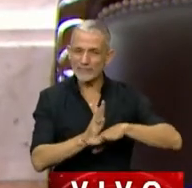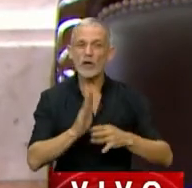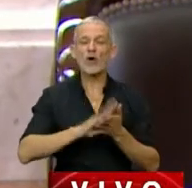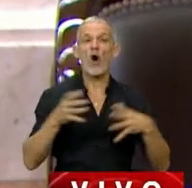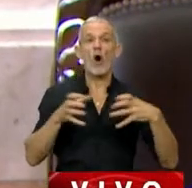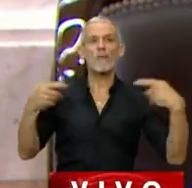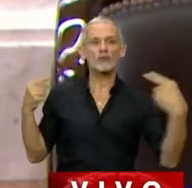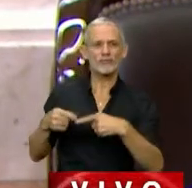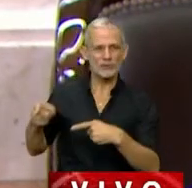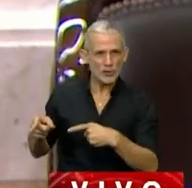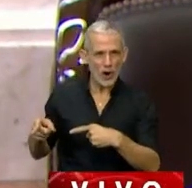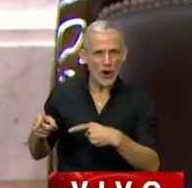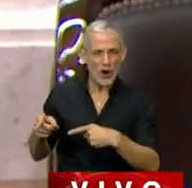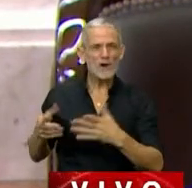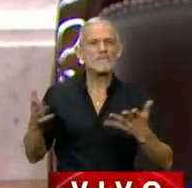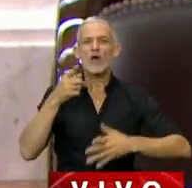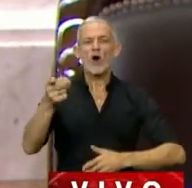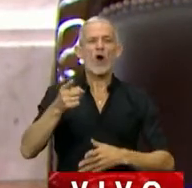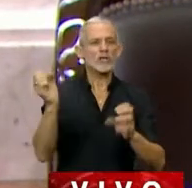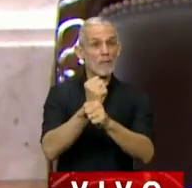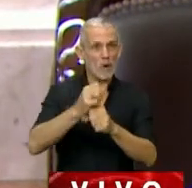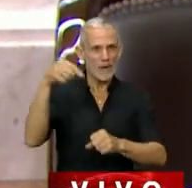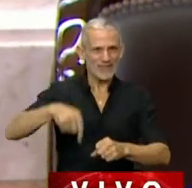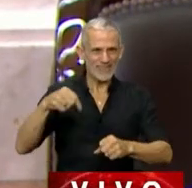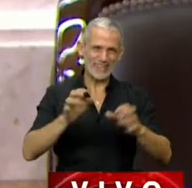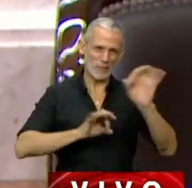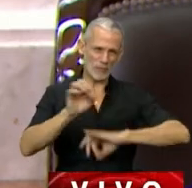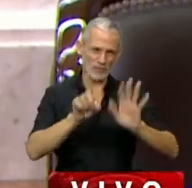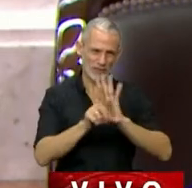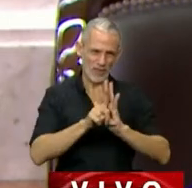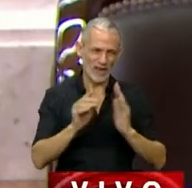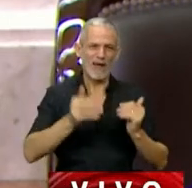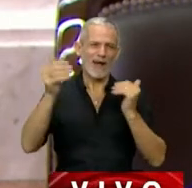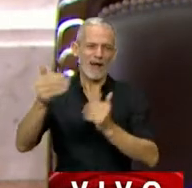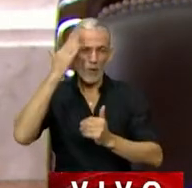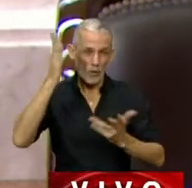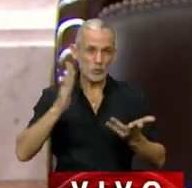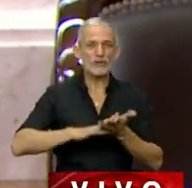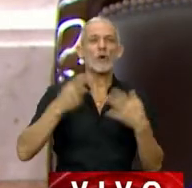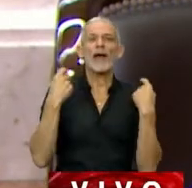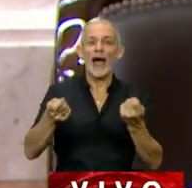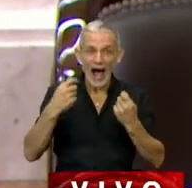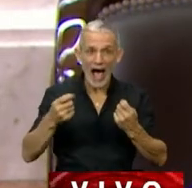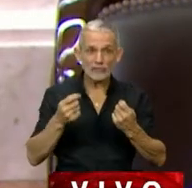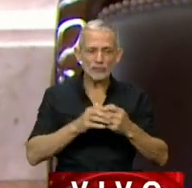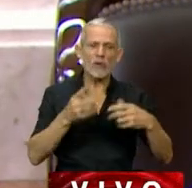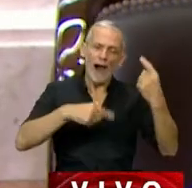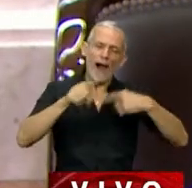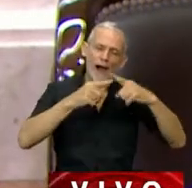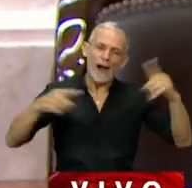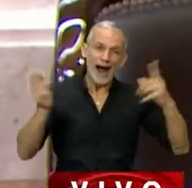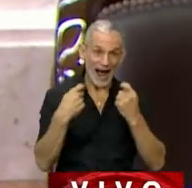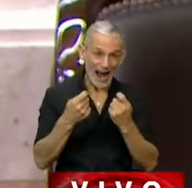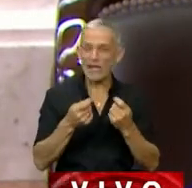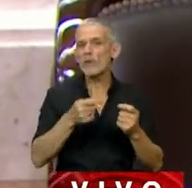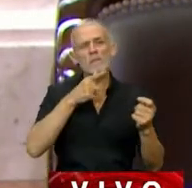la oposición contra la aprobación de esta ley en cuanto al gasto de la burocracia